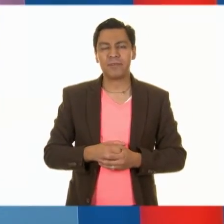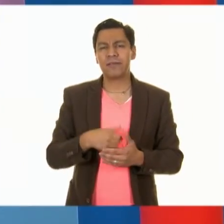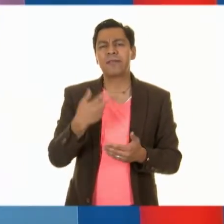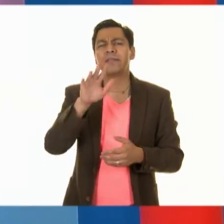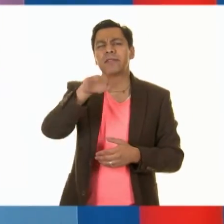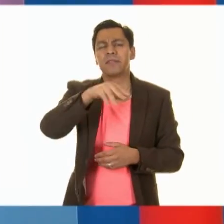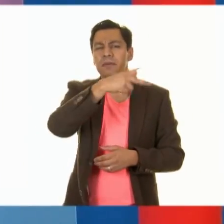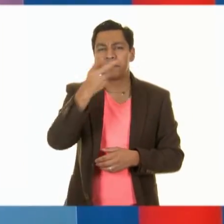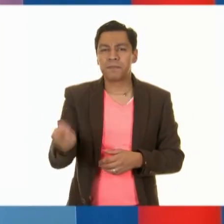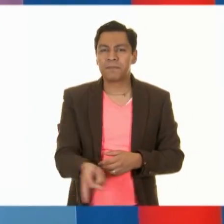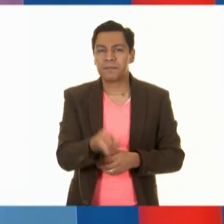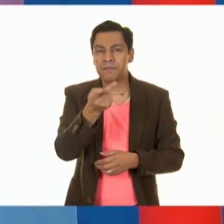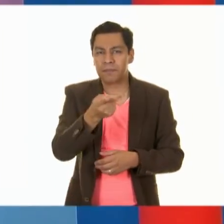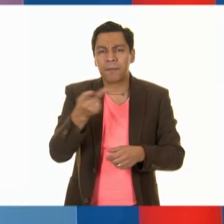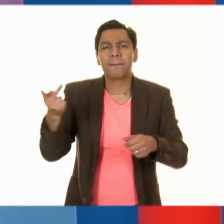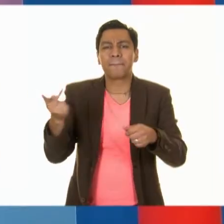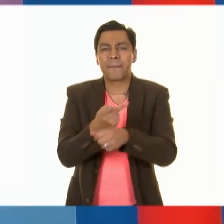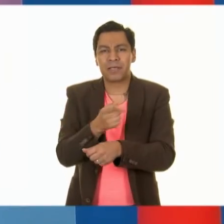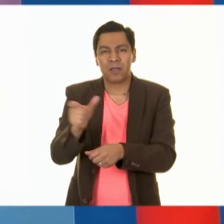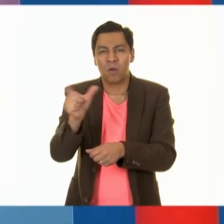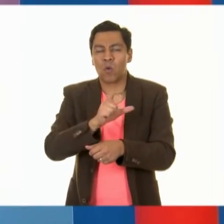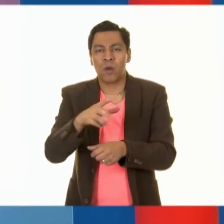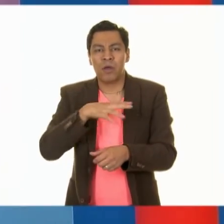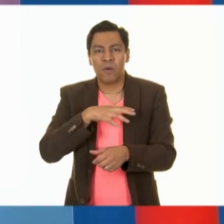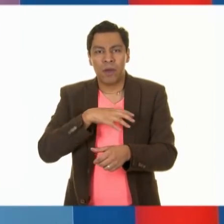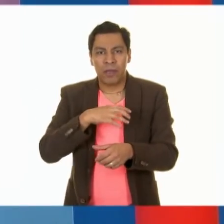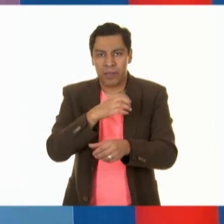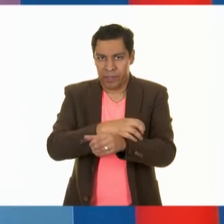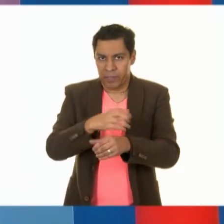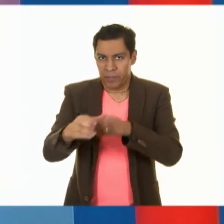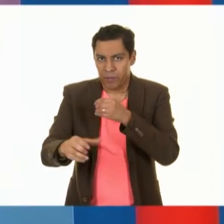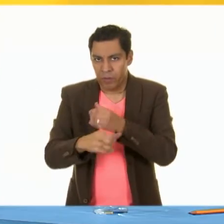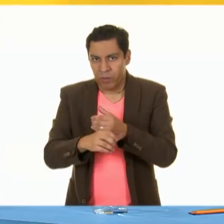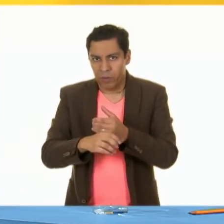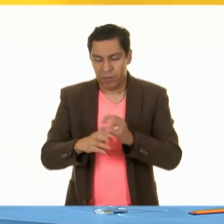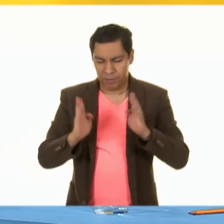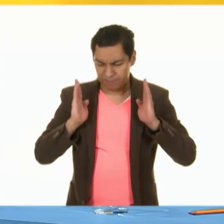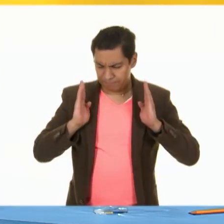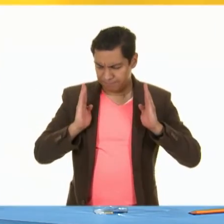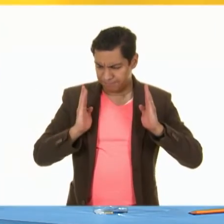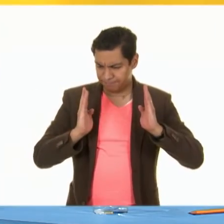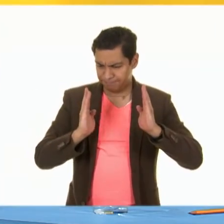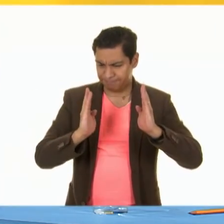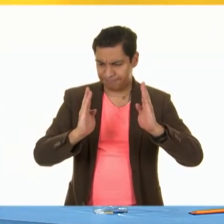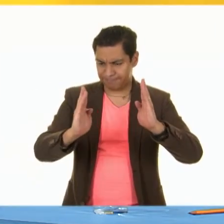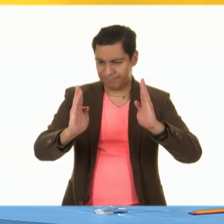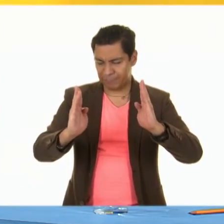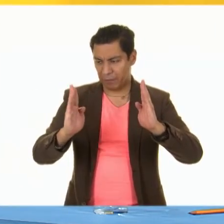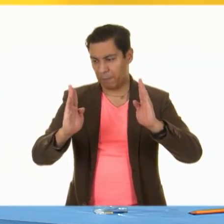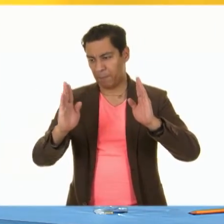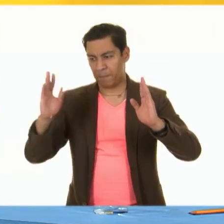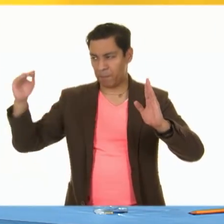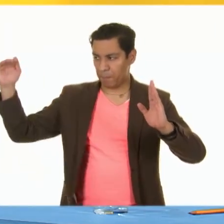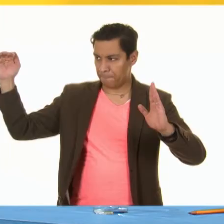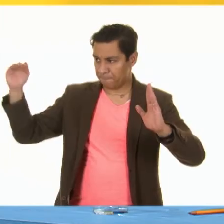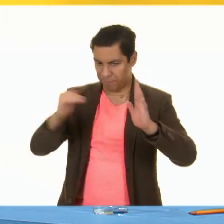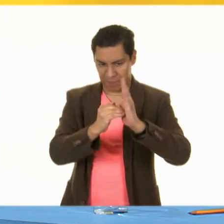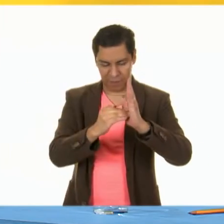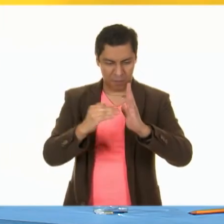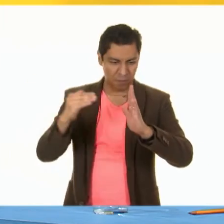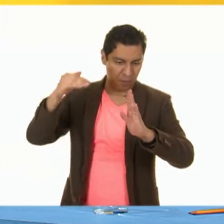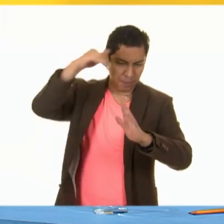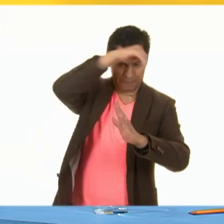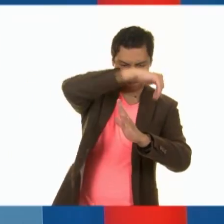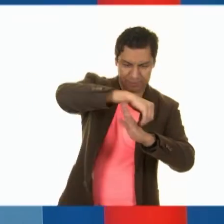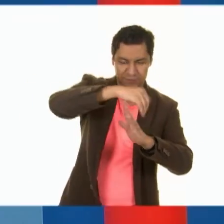se vuelve a recomponer al salir de él y la vemos blanca. Wow, wow, realmente son sorprendentes las propiedades que